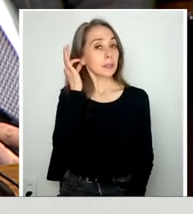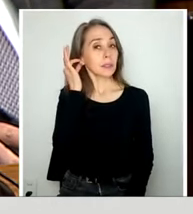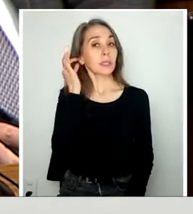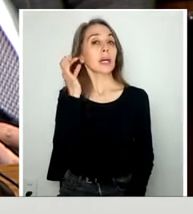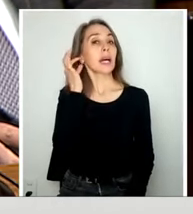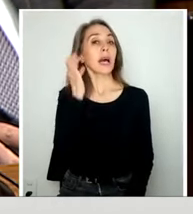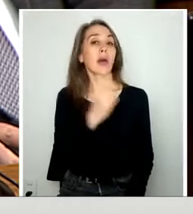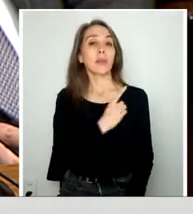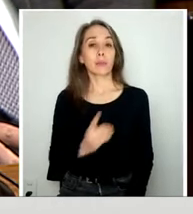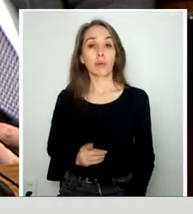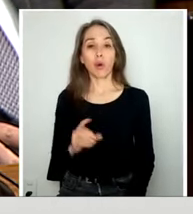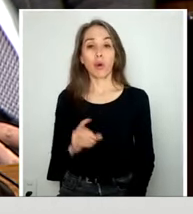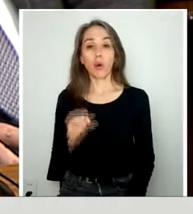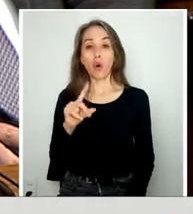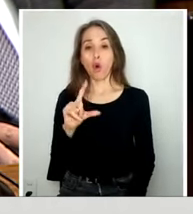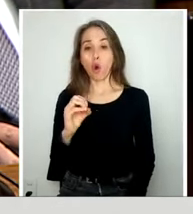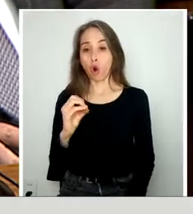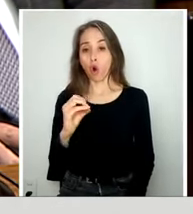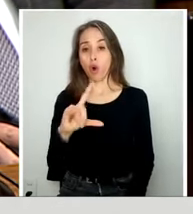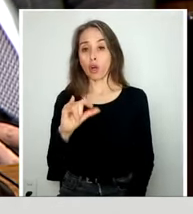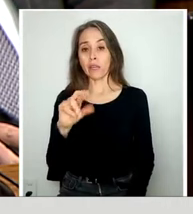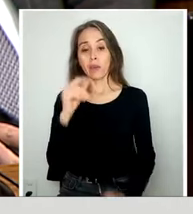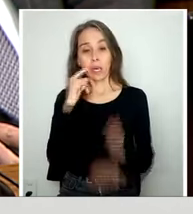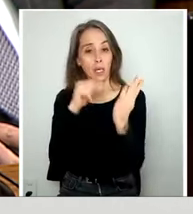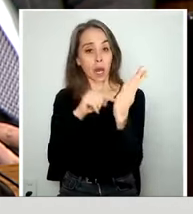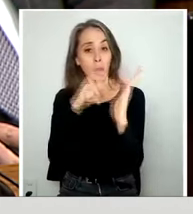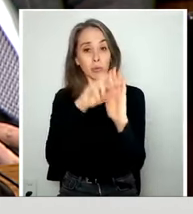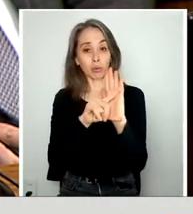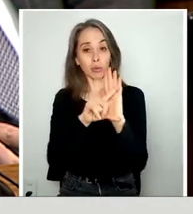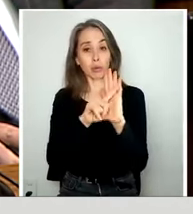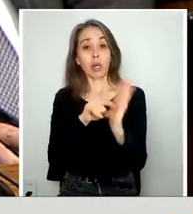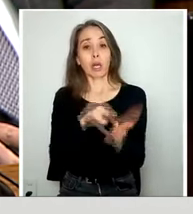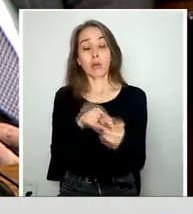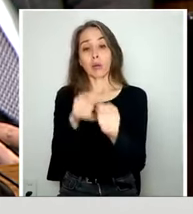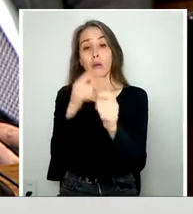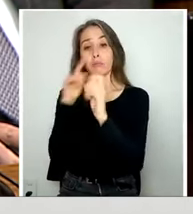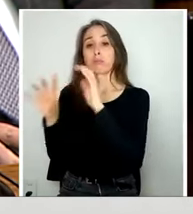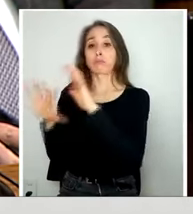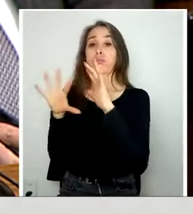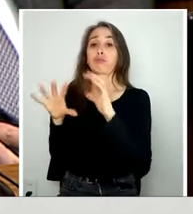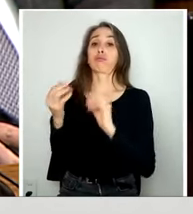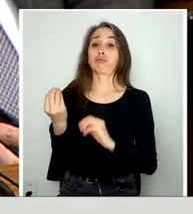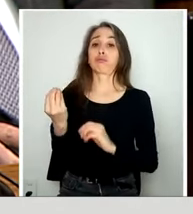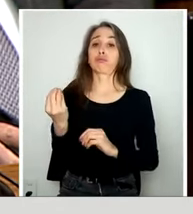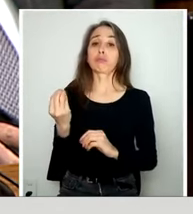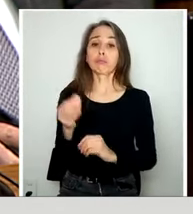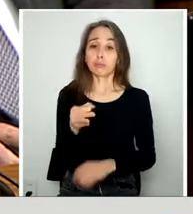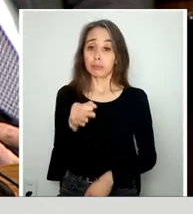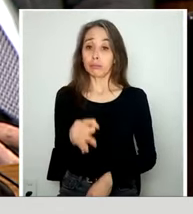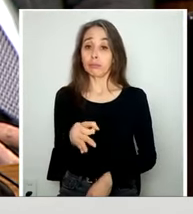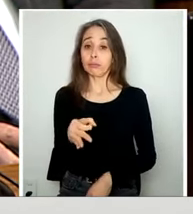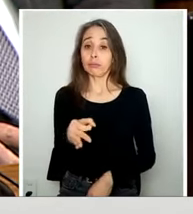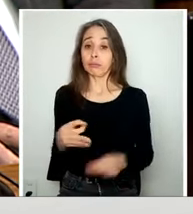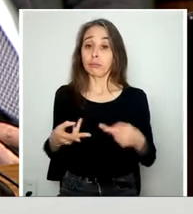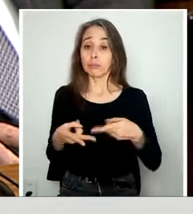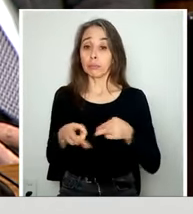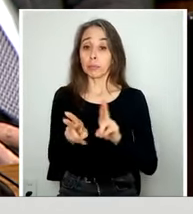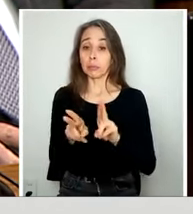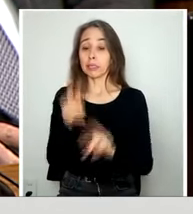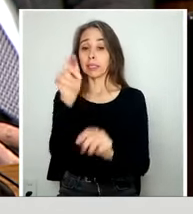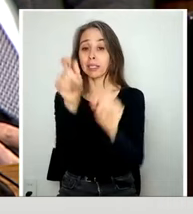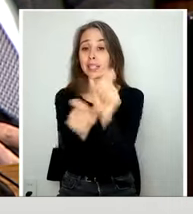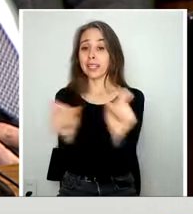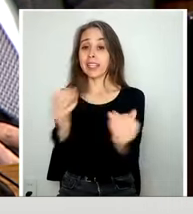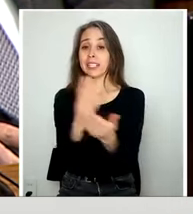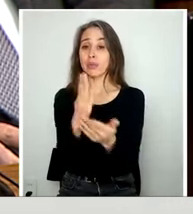Olivera de presentar este proyecto porque justamente permite que los alumnos de los establecimientos